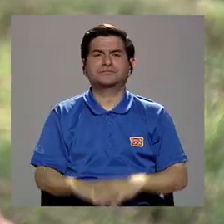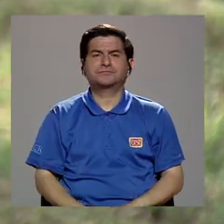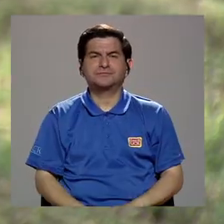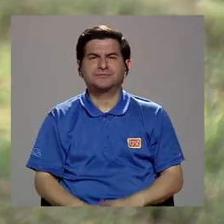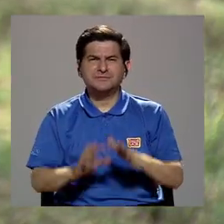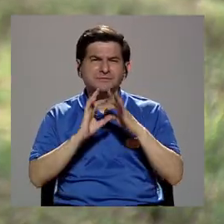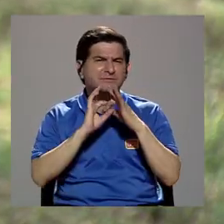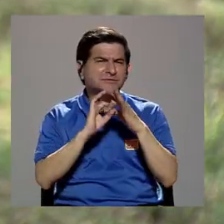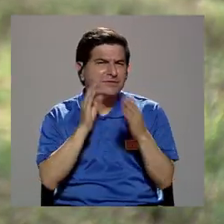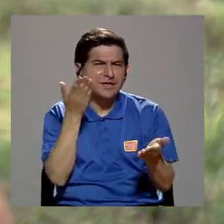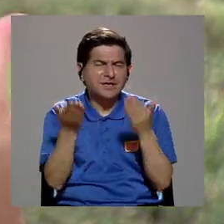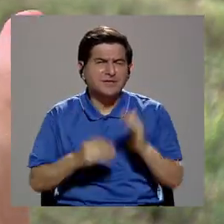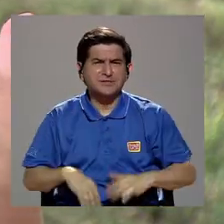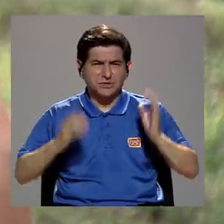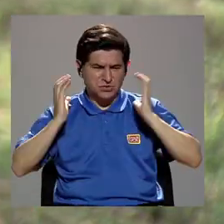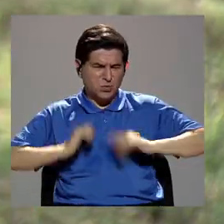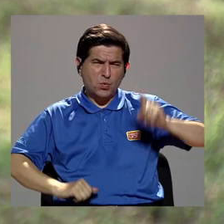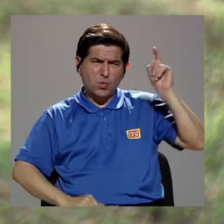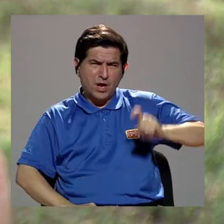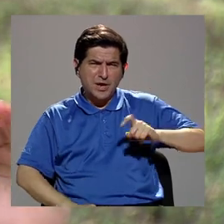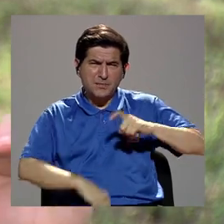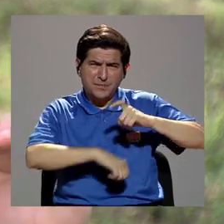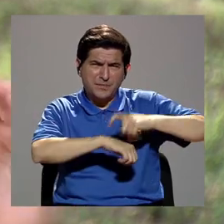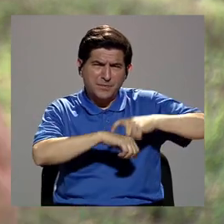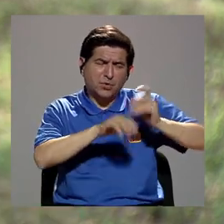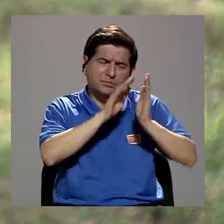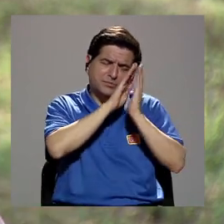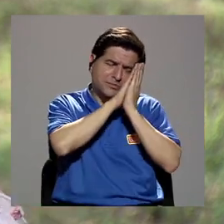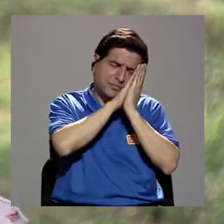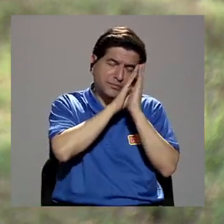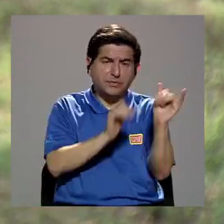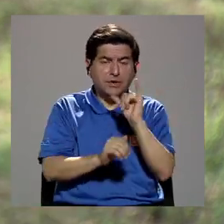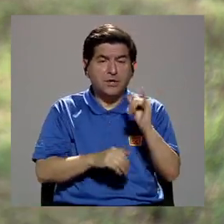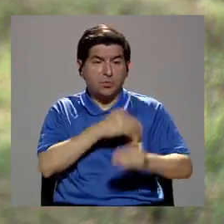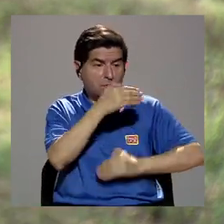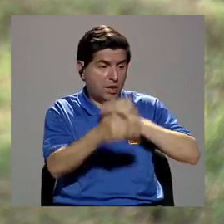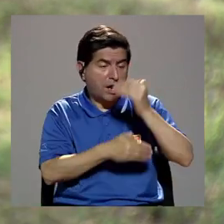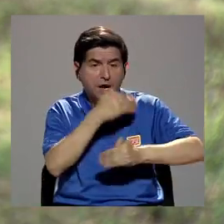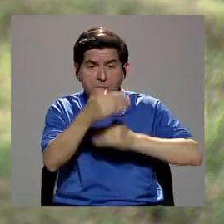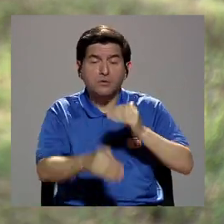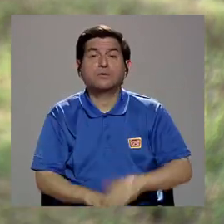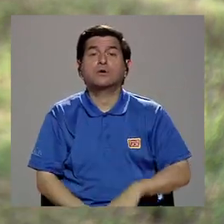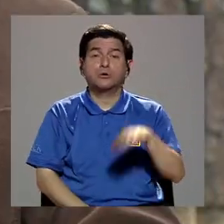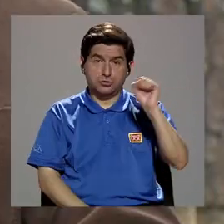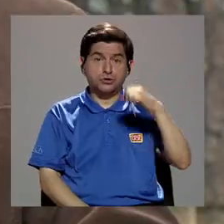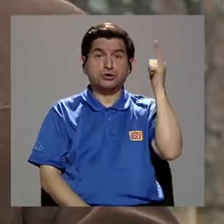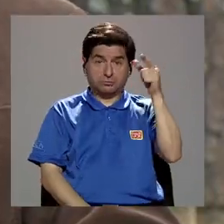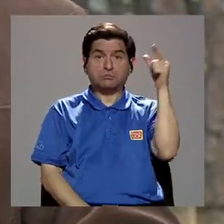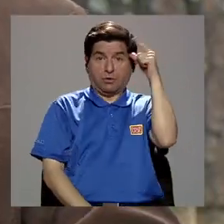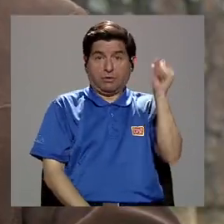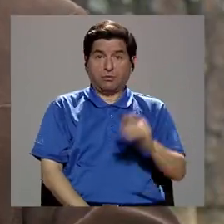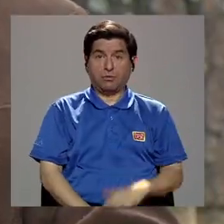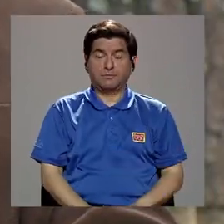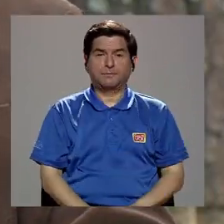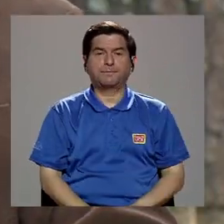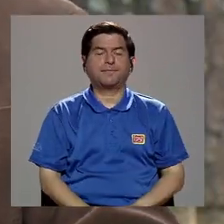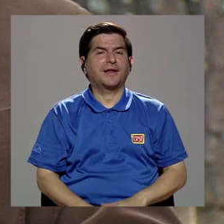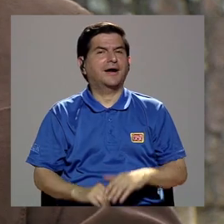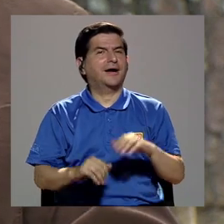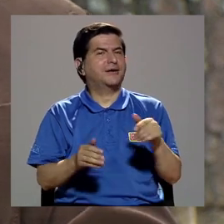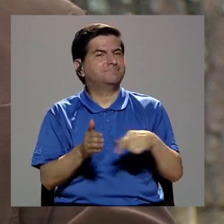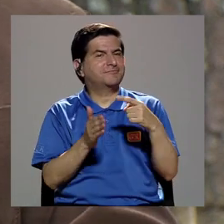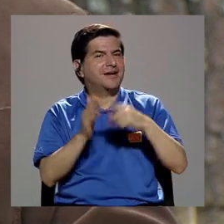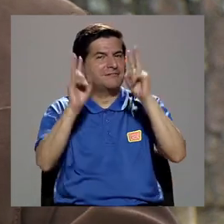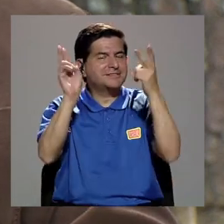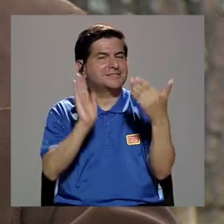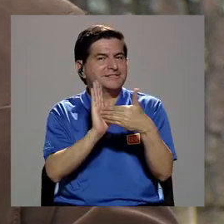tiene que ver con que el cuerpo sí necesita ese tiempo de descanso para hacer también ciertos procesos. Sin duda, ¿verdad? Ahora, hay un tema